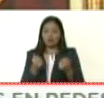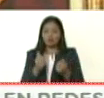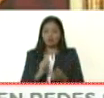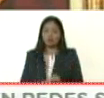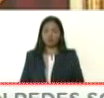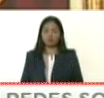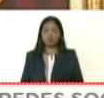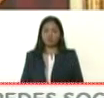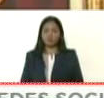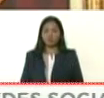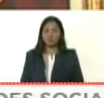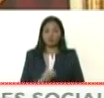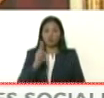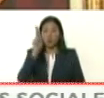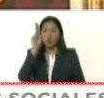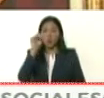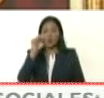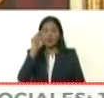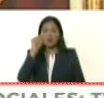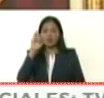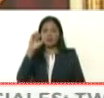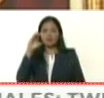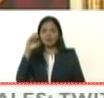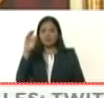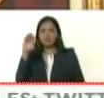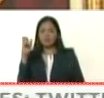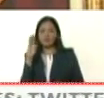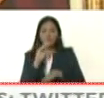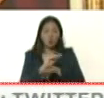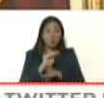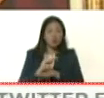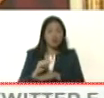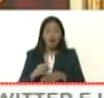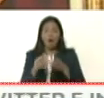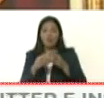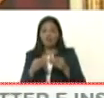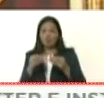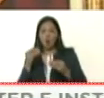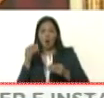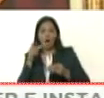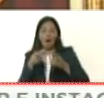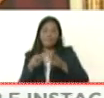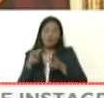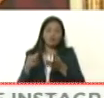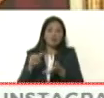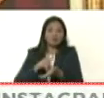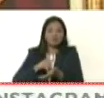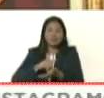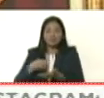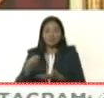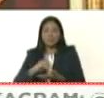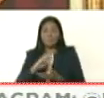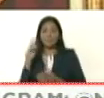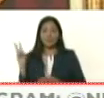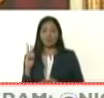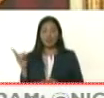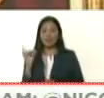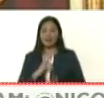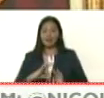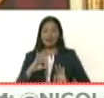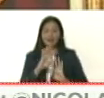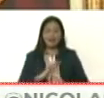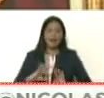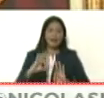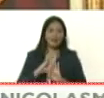con UNICEF tenemos un programa especial de protección a los sectores más vulnerables. En Venezuela nadie, pero nadie